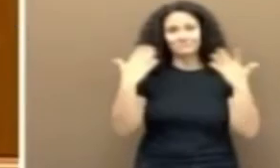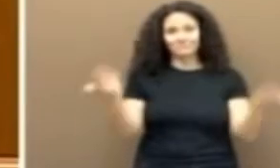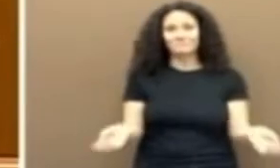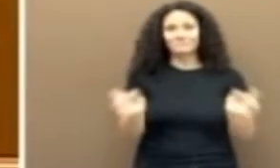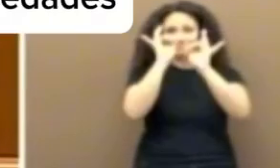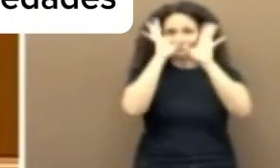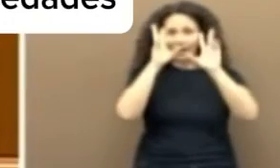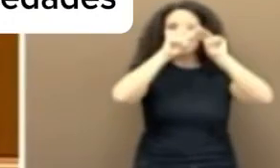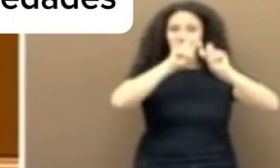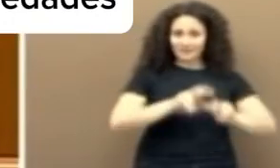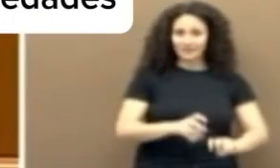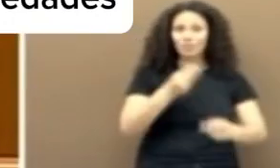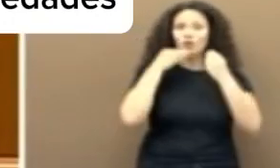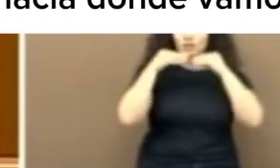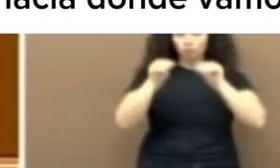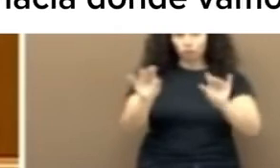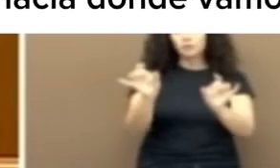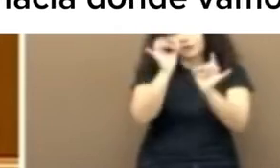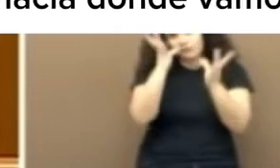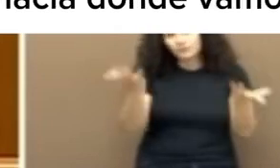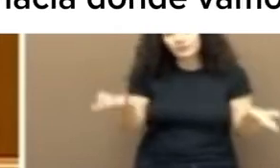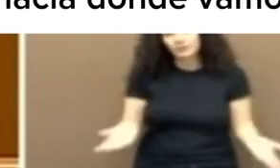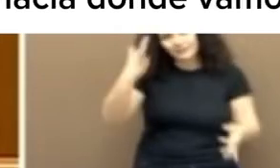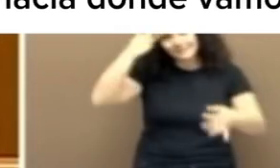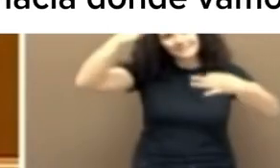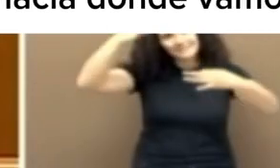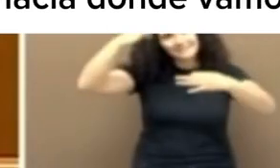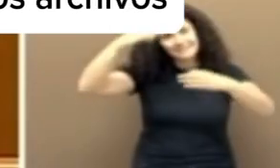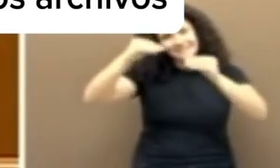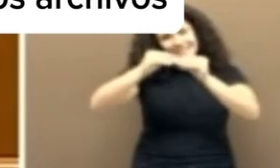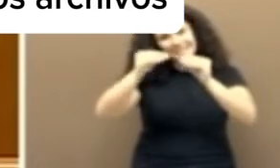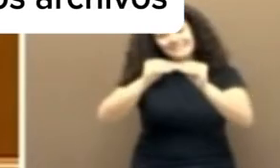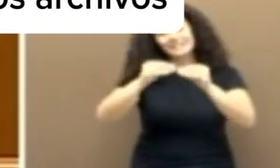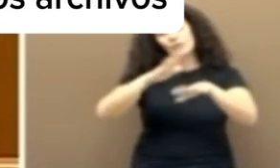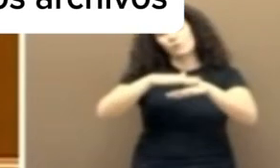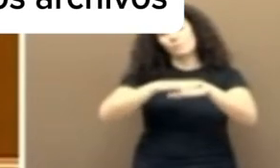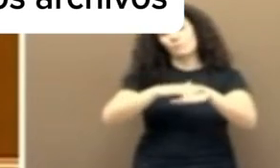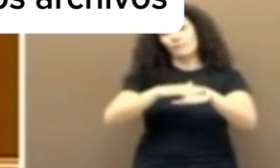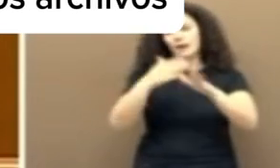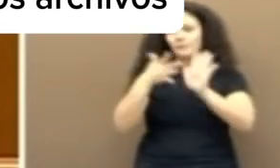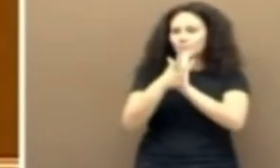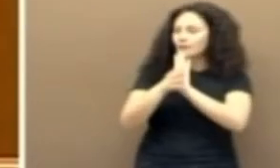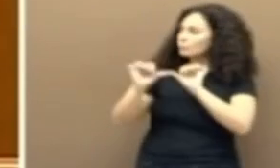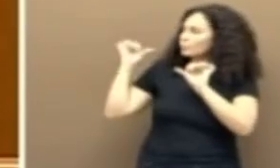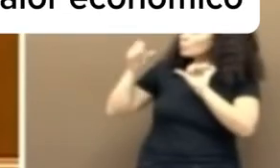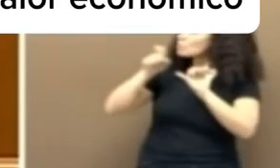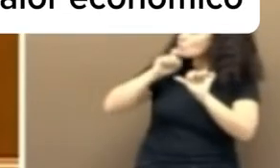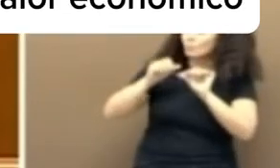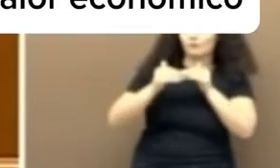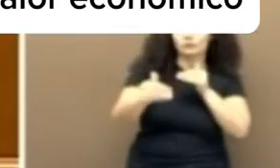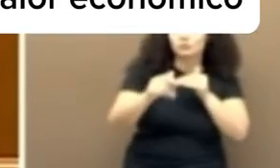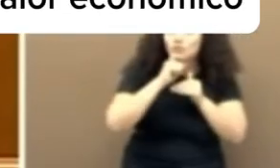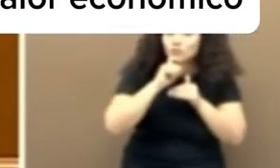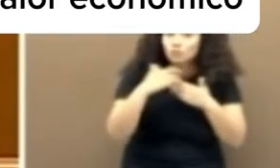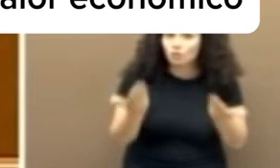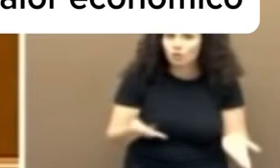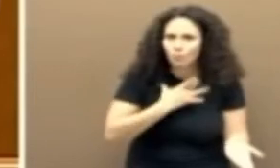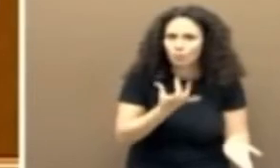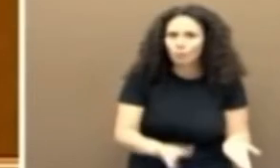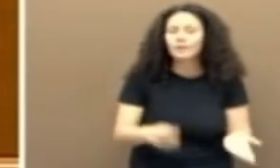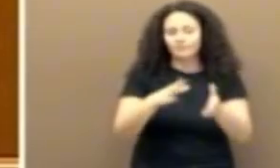histórica, que da sentido a nuestras sociedades a la hora de explicar de dónde venimos y hacia dónde vamos, se fundamenta y se alimenta de los archivos. Pero también tiene un extraordinario